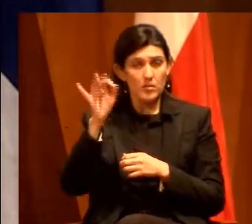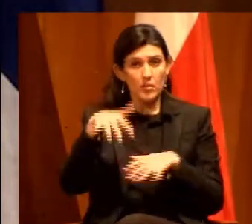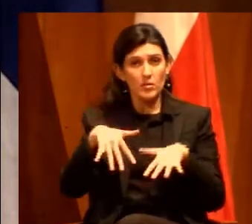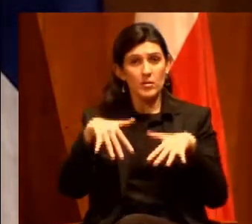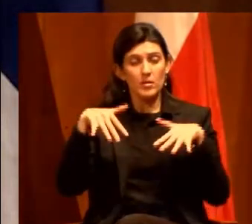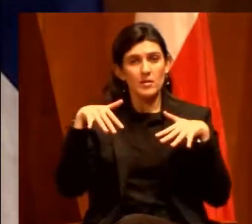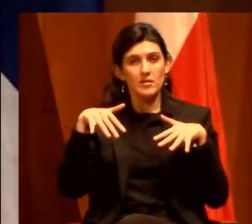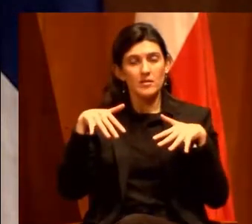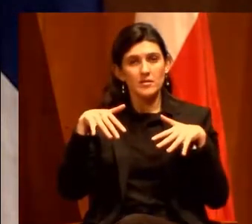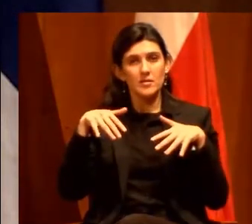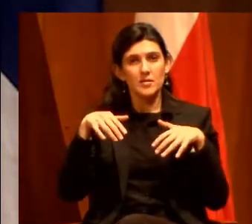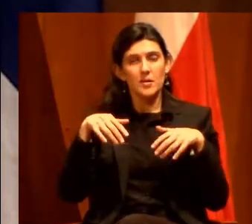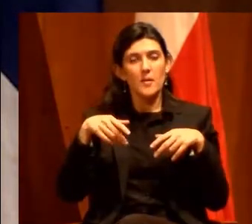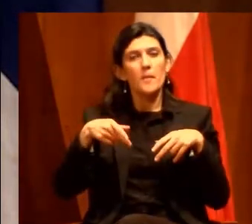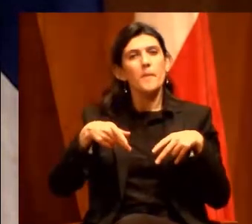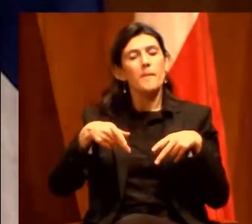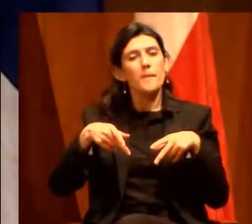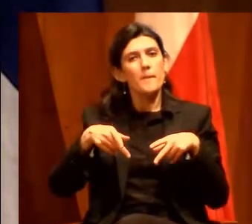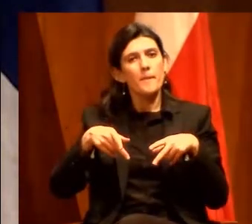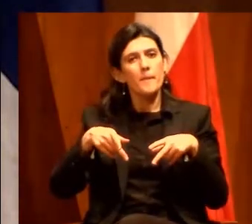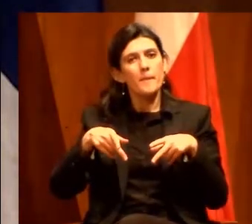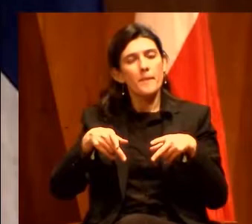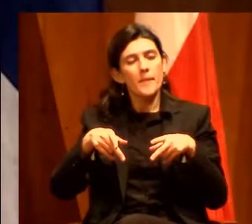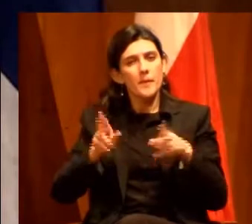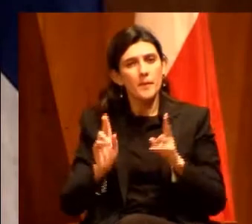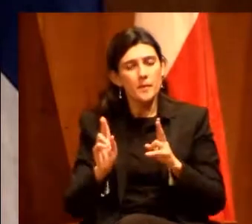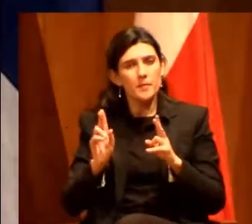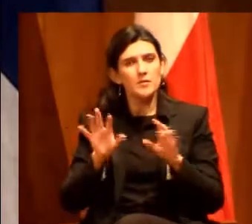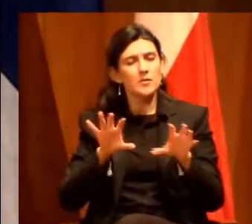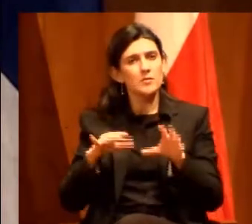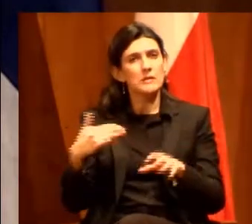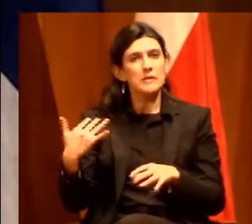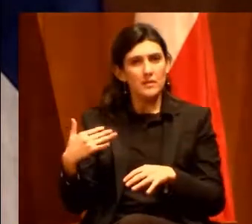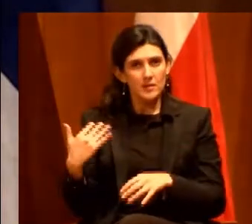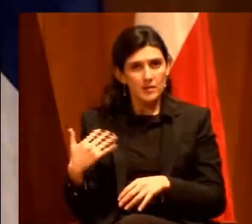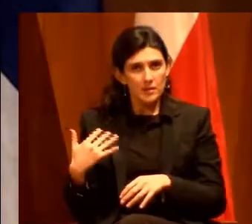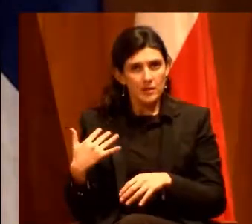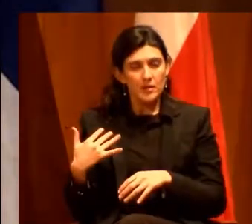son muy significativas, tienen un altísimo potencial y